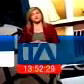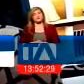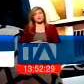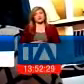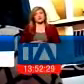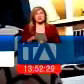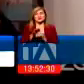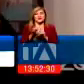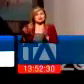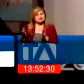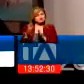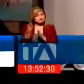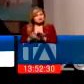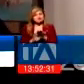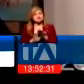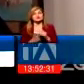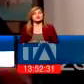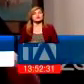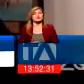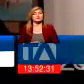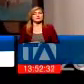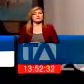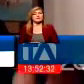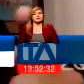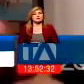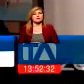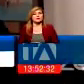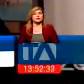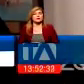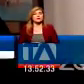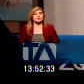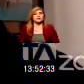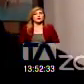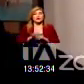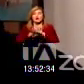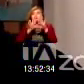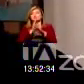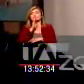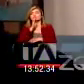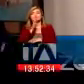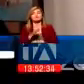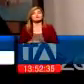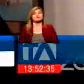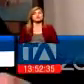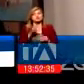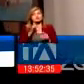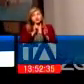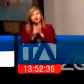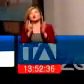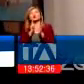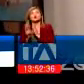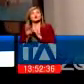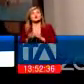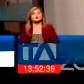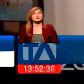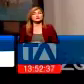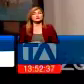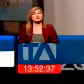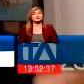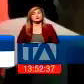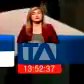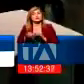para comenzar a tratarlo. Pero sí tenemos que poner y ser claros siempre y cuando estas denuncias estén enmarcadas